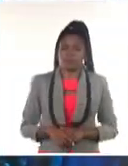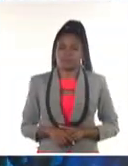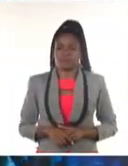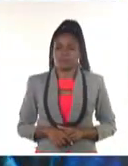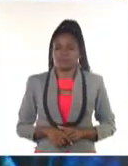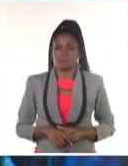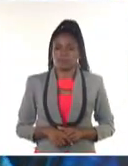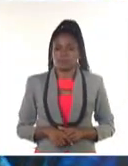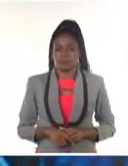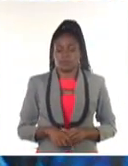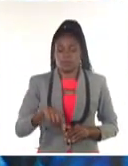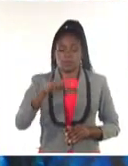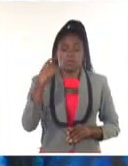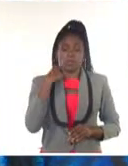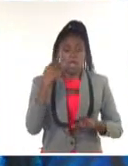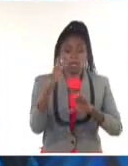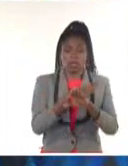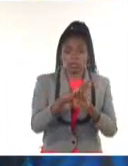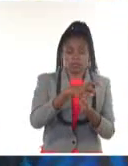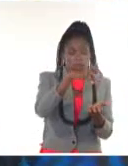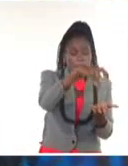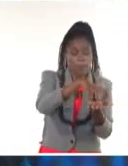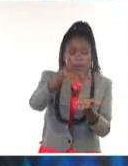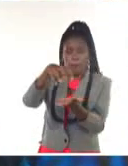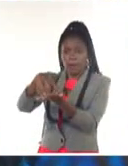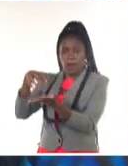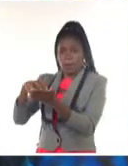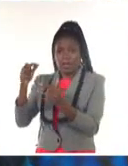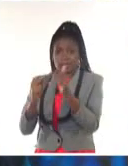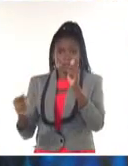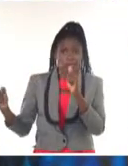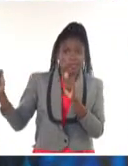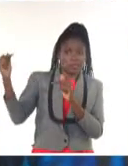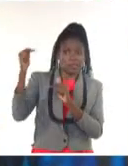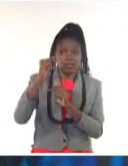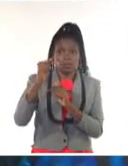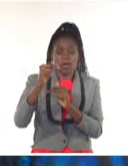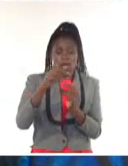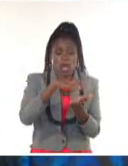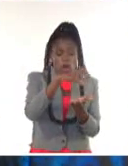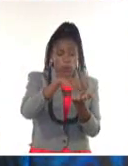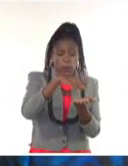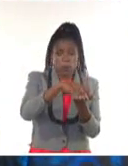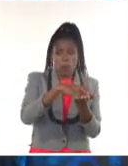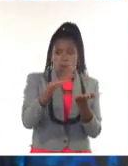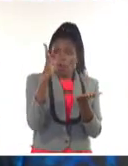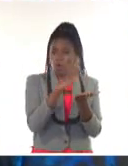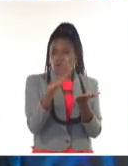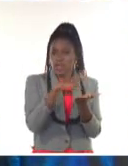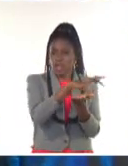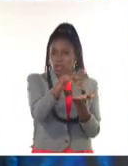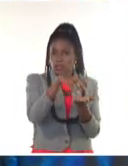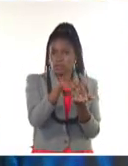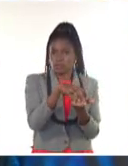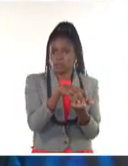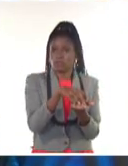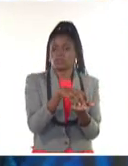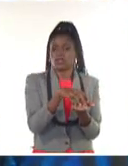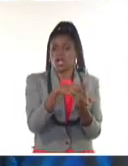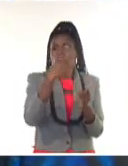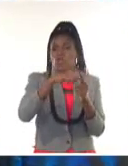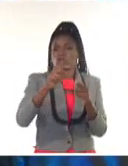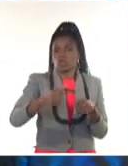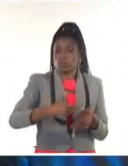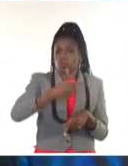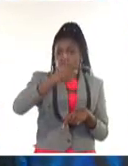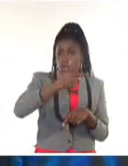tener en este año varias subsedes. La sede principal va a ser el recinto ferial y va a estar también como subsede en el ACA